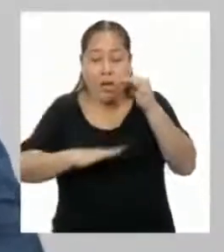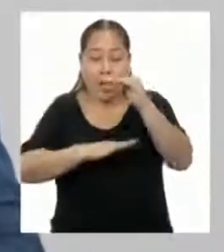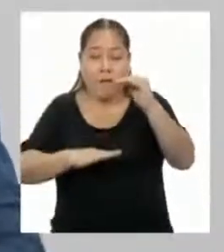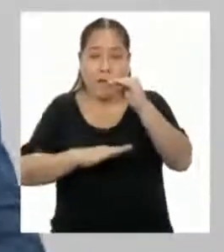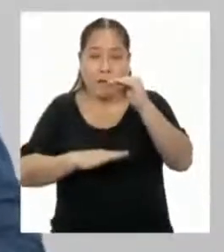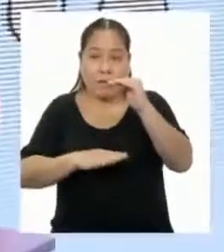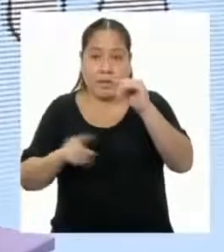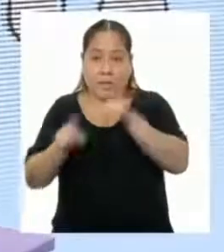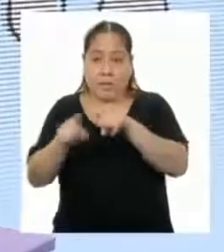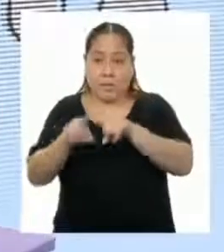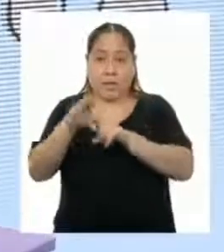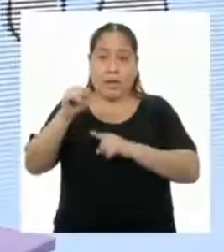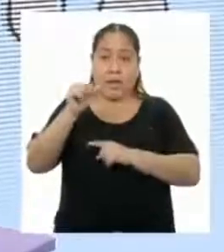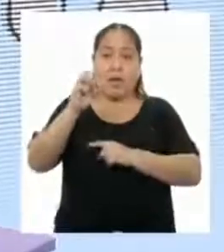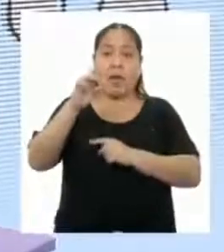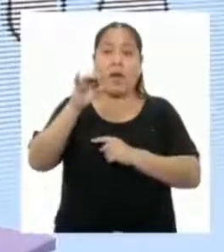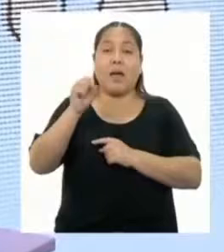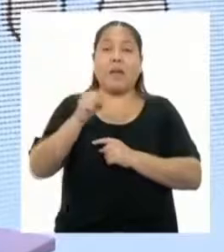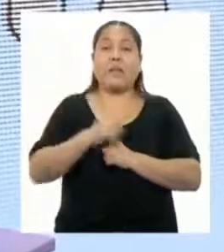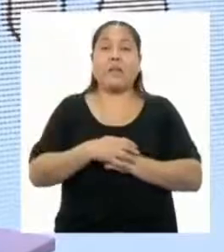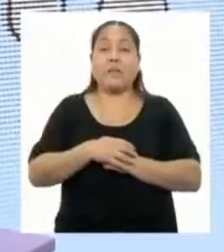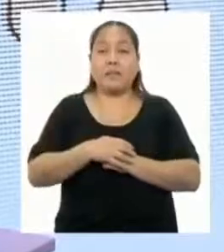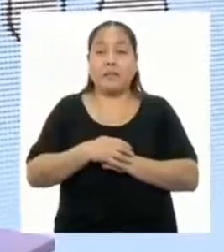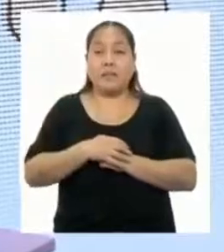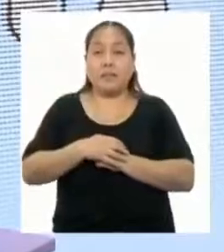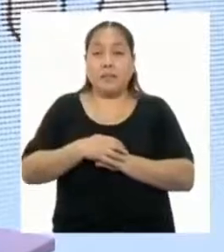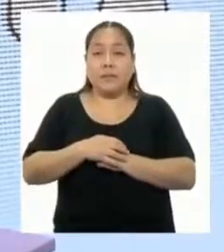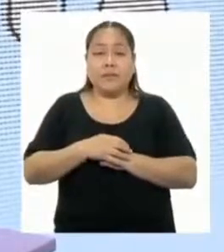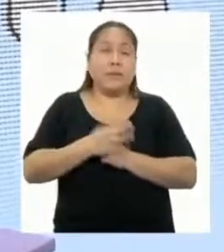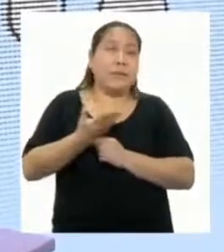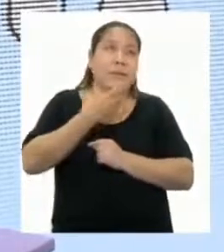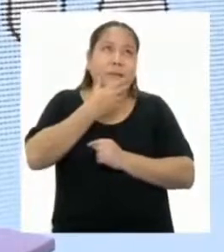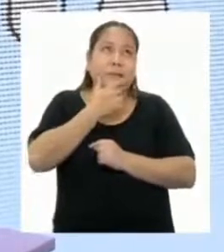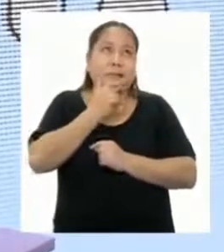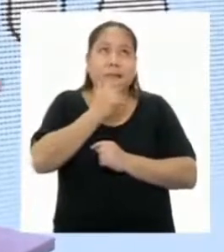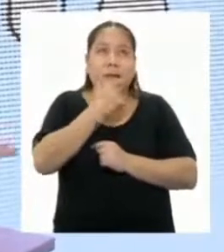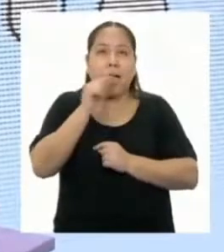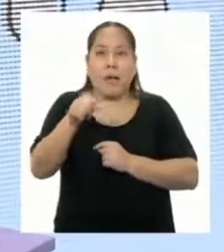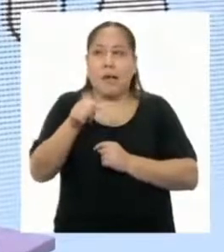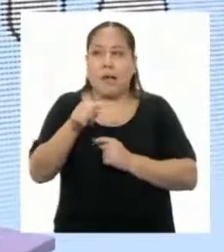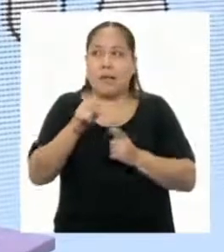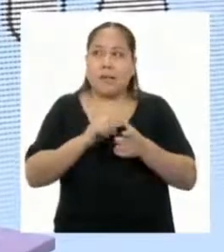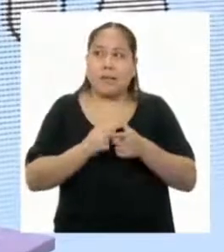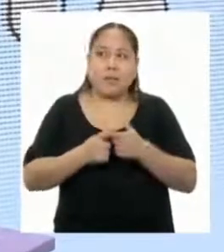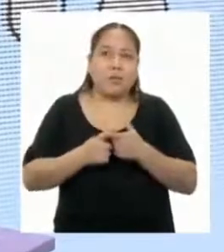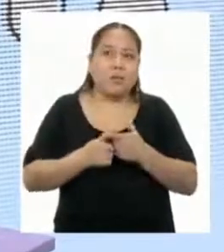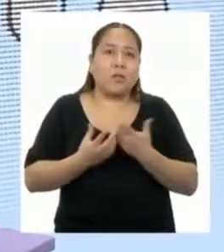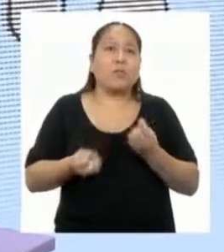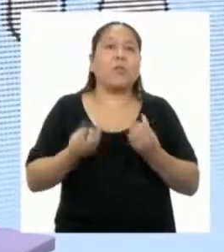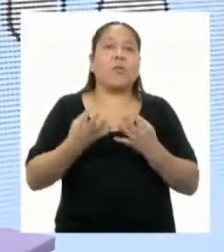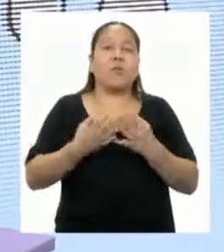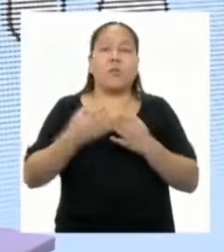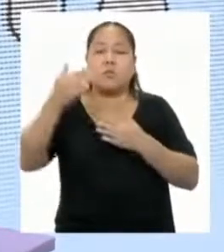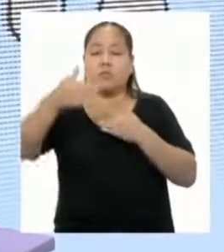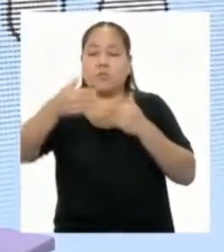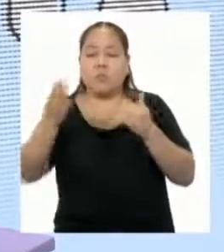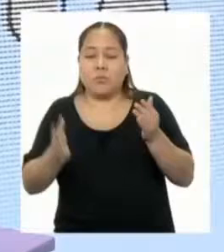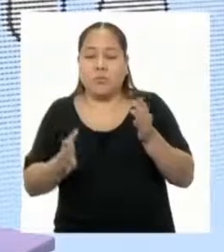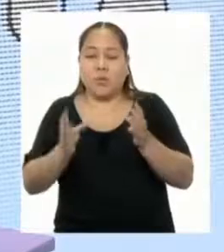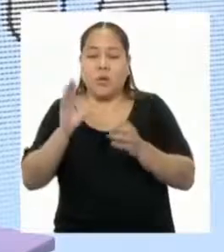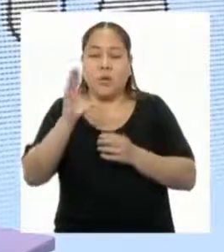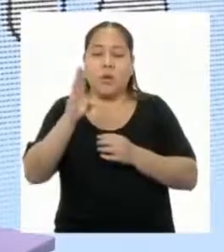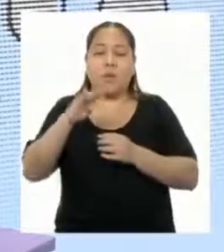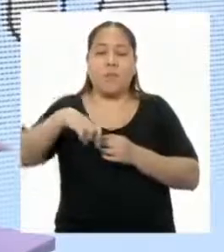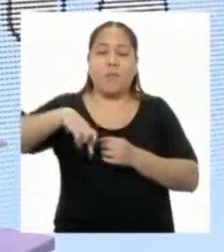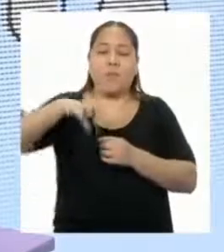son caras. Ay, claro, tienes razón. Entonces, la cantidad total de caras de un prisma es igual a la